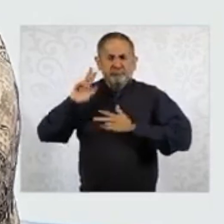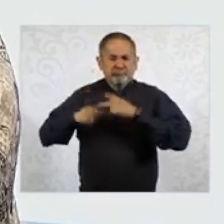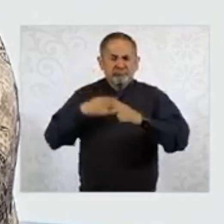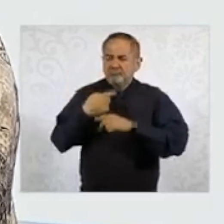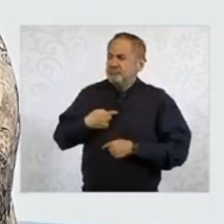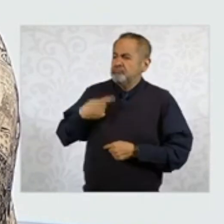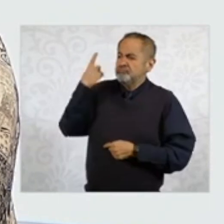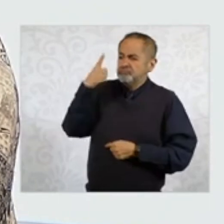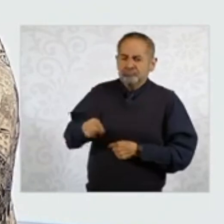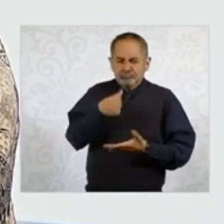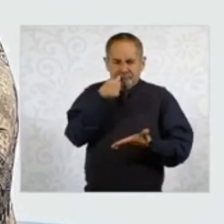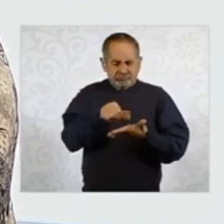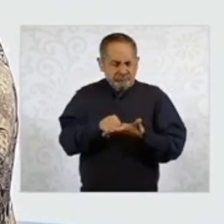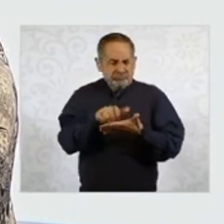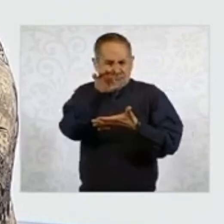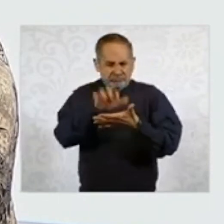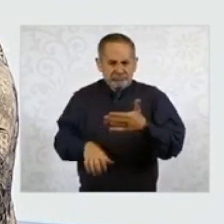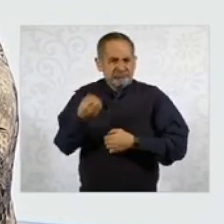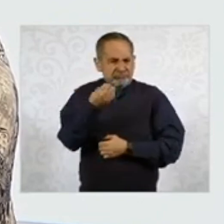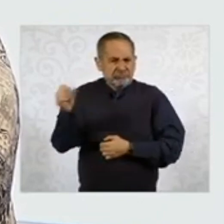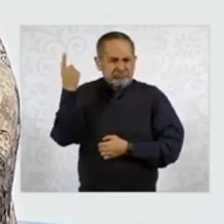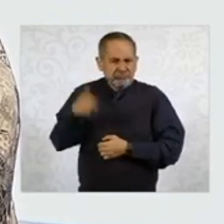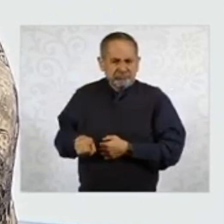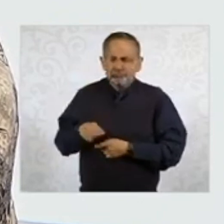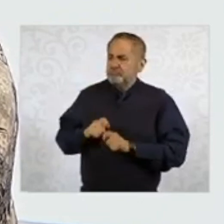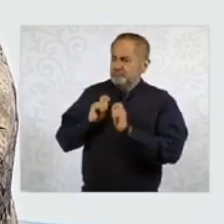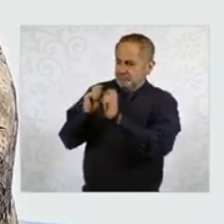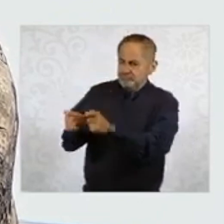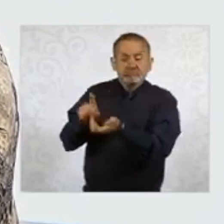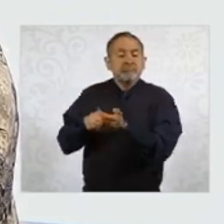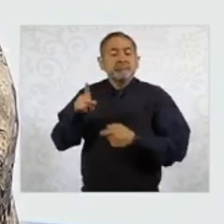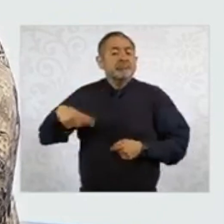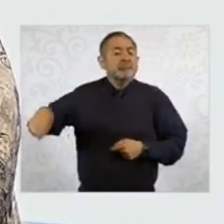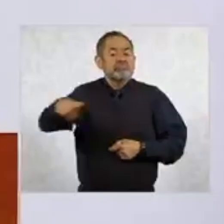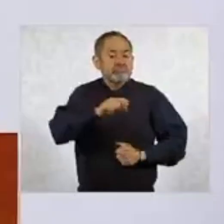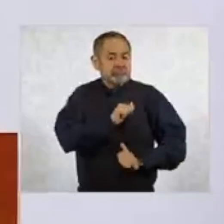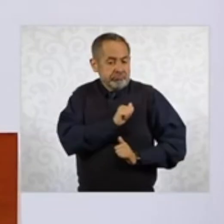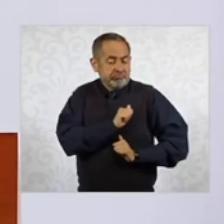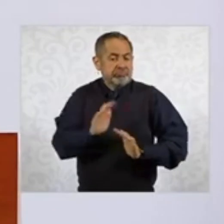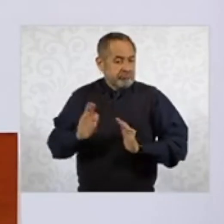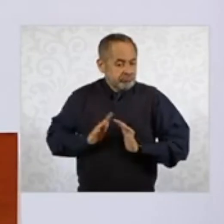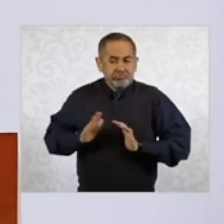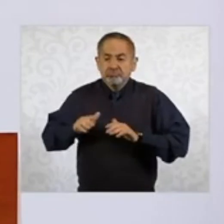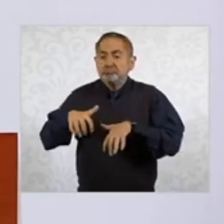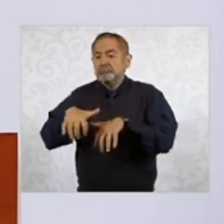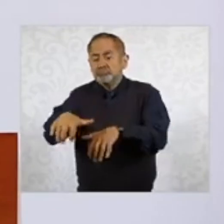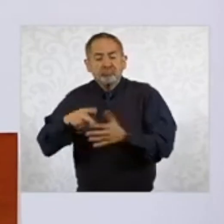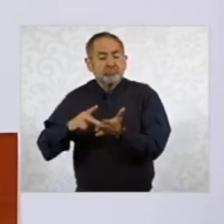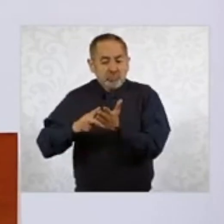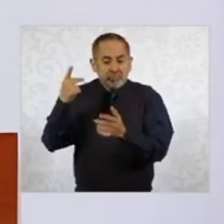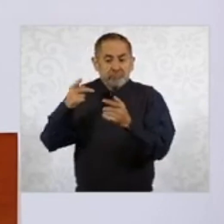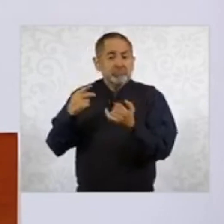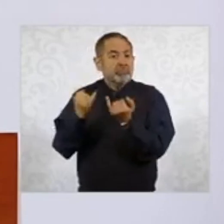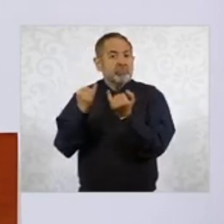humanidad cometido por el entonces presidente de la República, Gustavo Díaz Ordaz. Asimismo, se instruyó a la Secretaría de